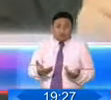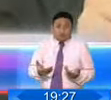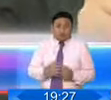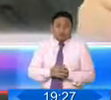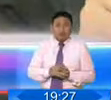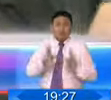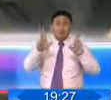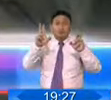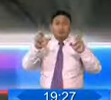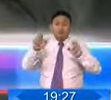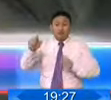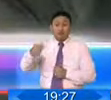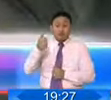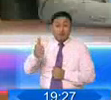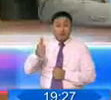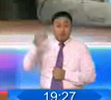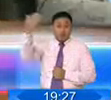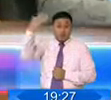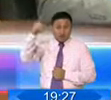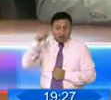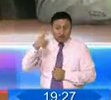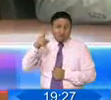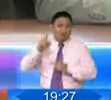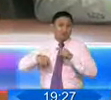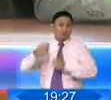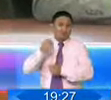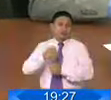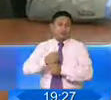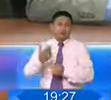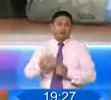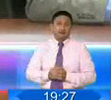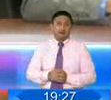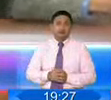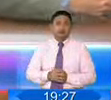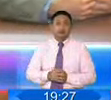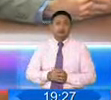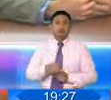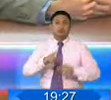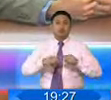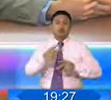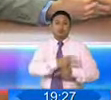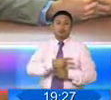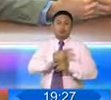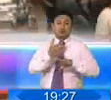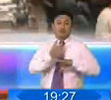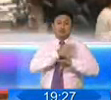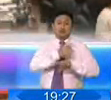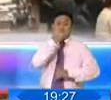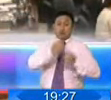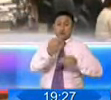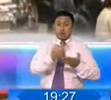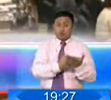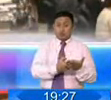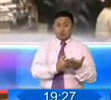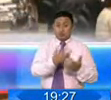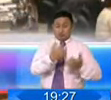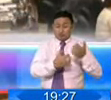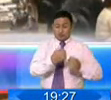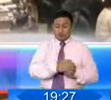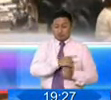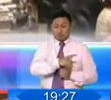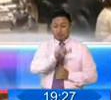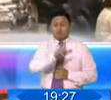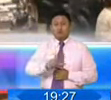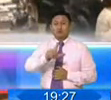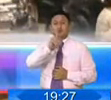el trabajo en el Consejo es del alcalde. Según mencionaron algunos ediles, antes de la última agitada sesión del Pleno, se notificó que este